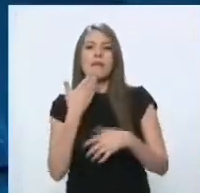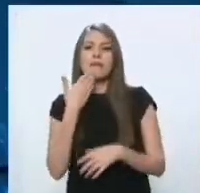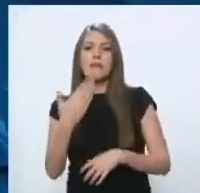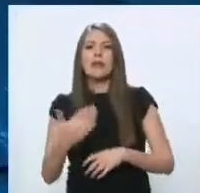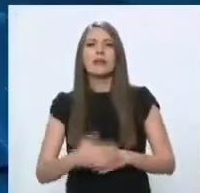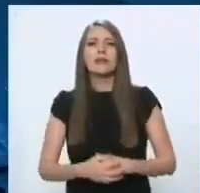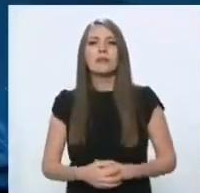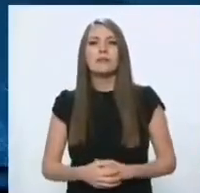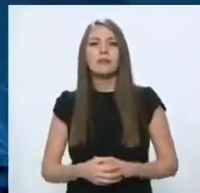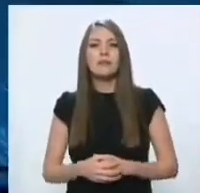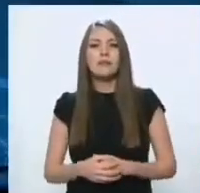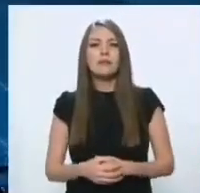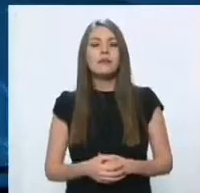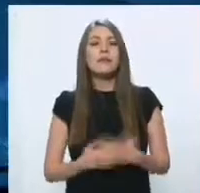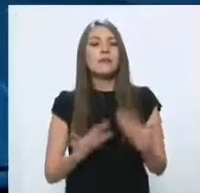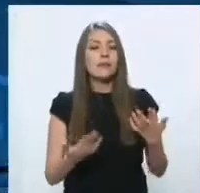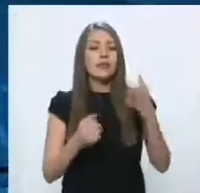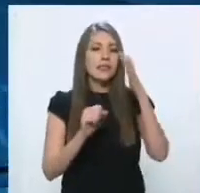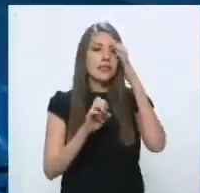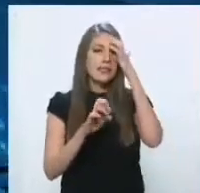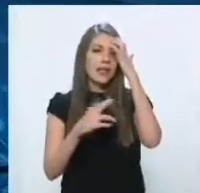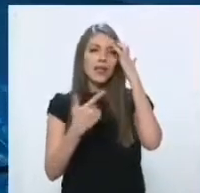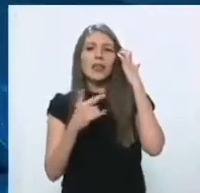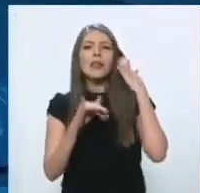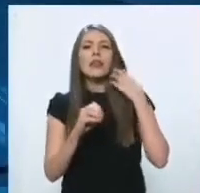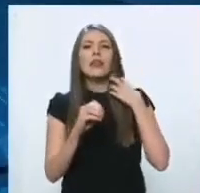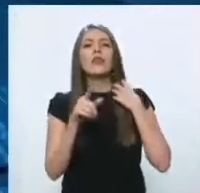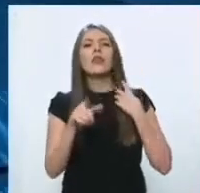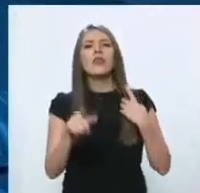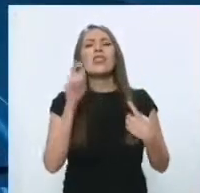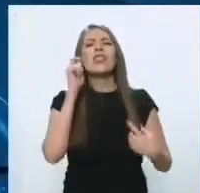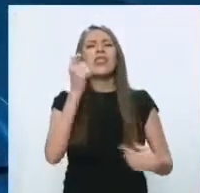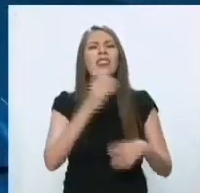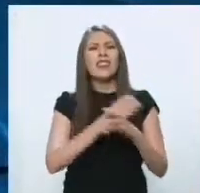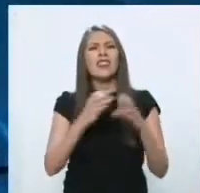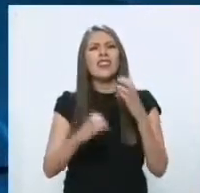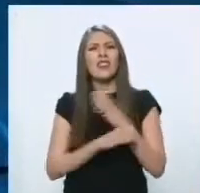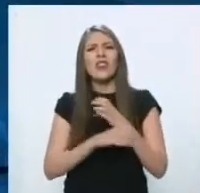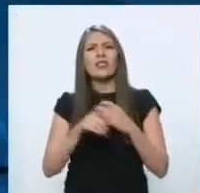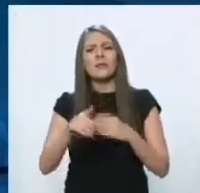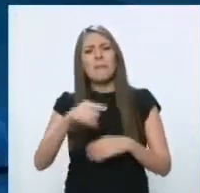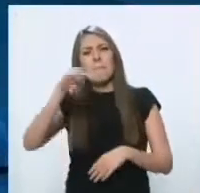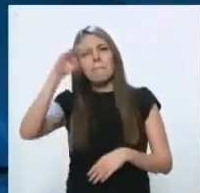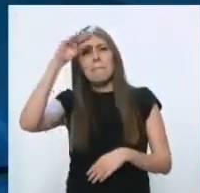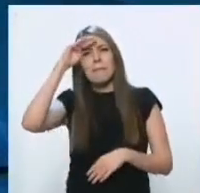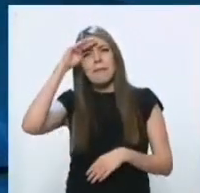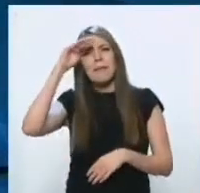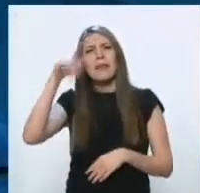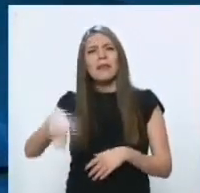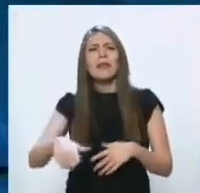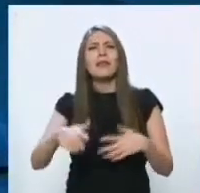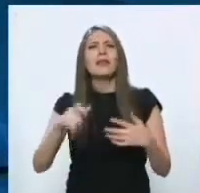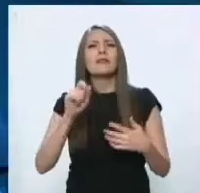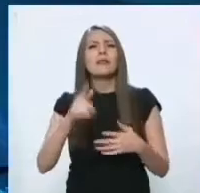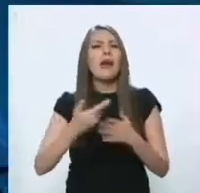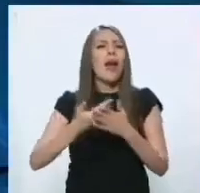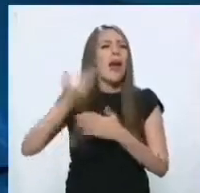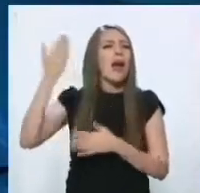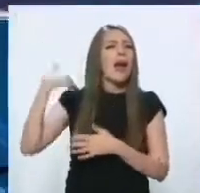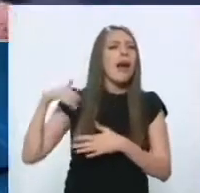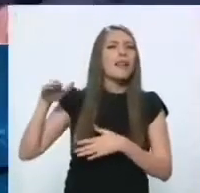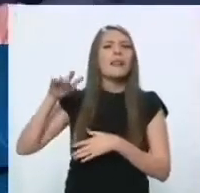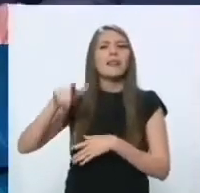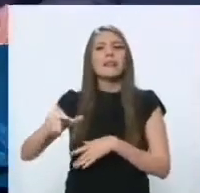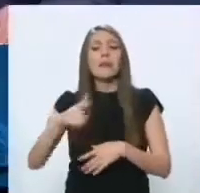un principio. ¿Tú qué es lo que quieres? ¿Tú qué le ves al presidente de la República con respecto a los compromisos de campaña y a los